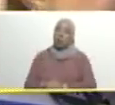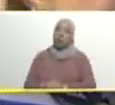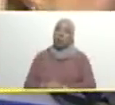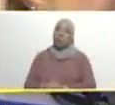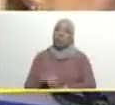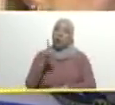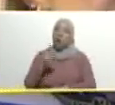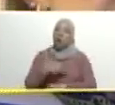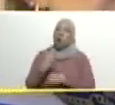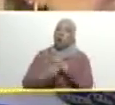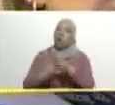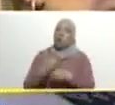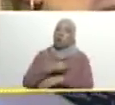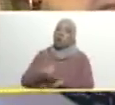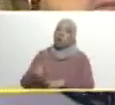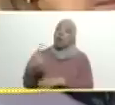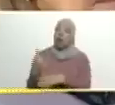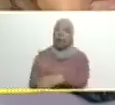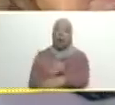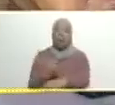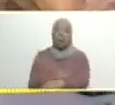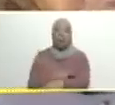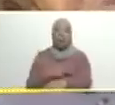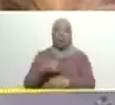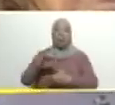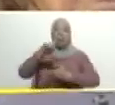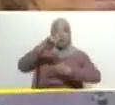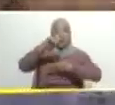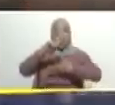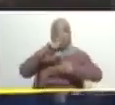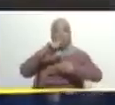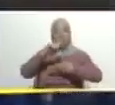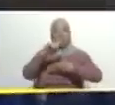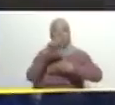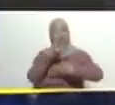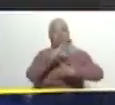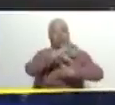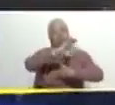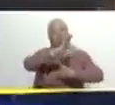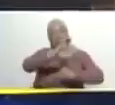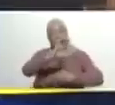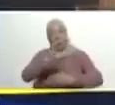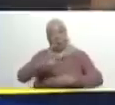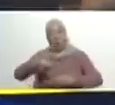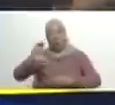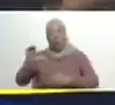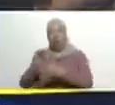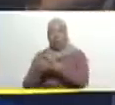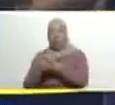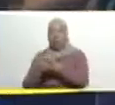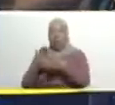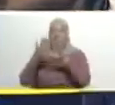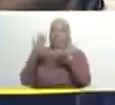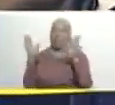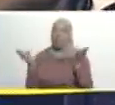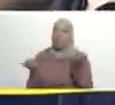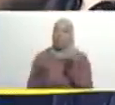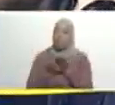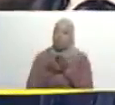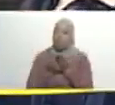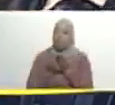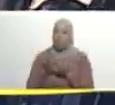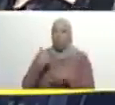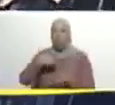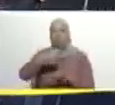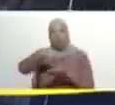debe ser, a nuestros hermanos del Caribe, a nuestros hermanos de América Latina y a nuestros hermanos del mundo. Hoy hemos